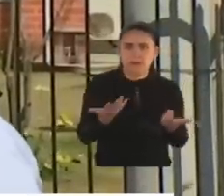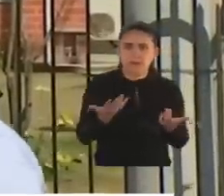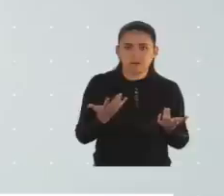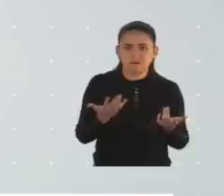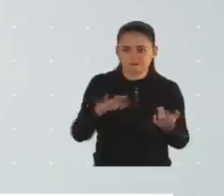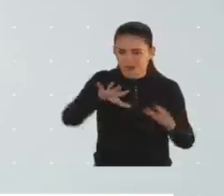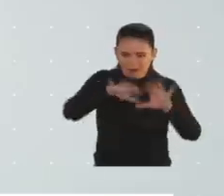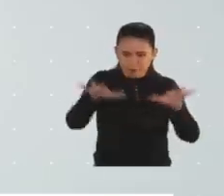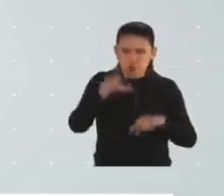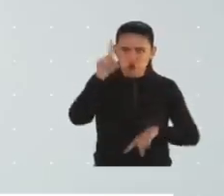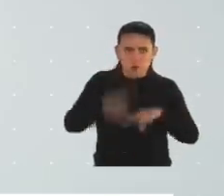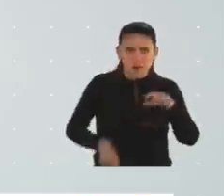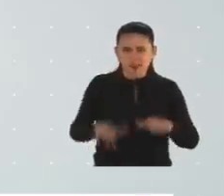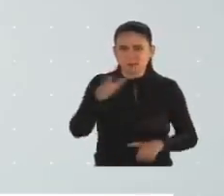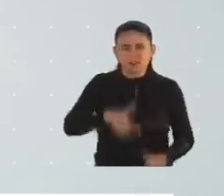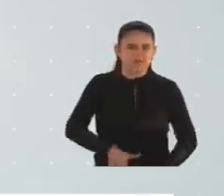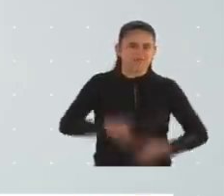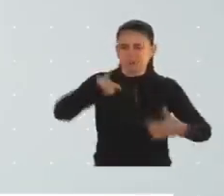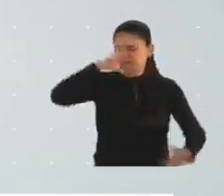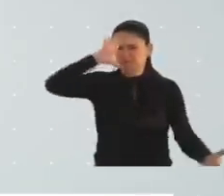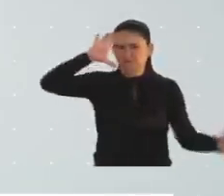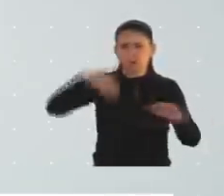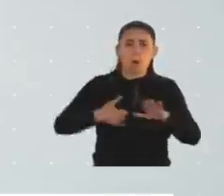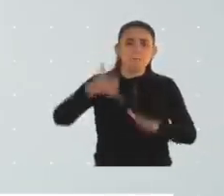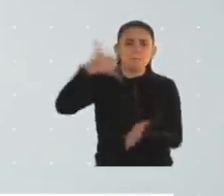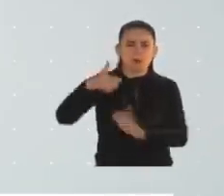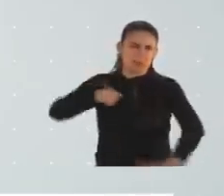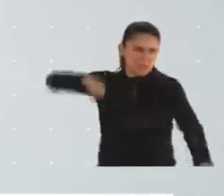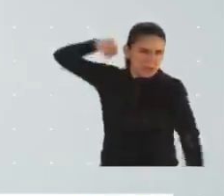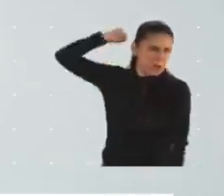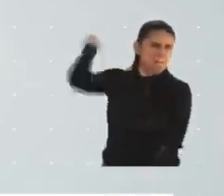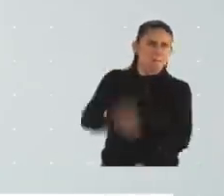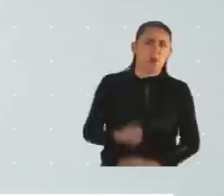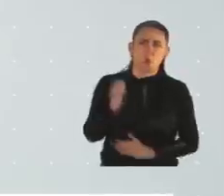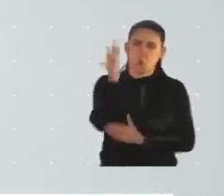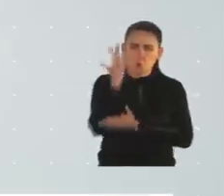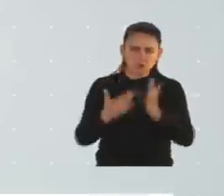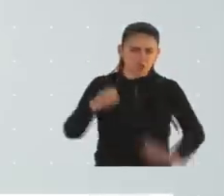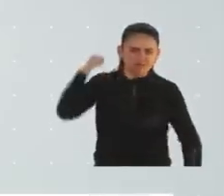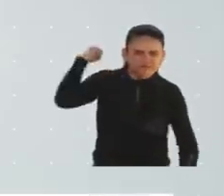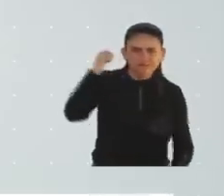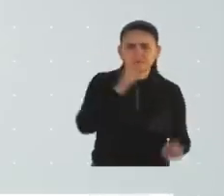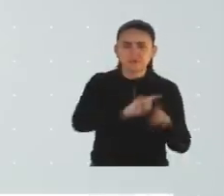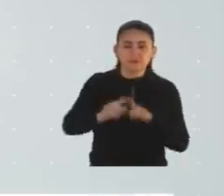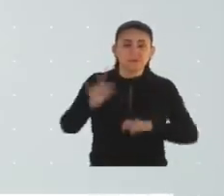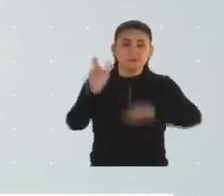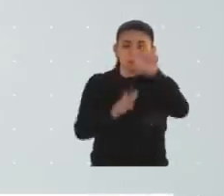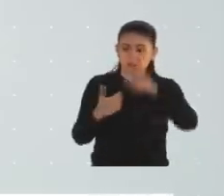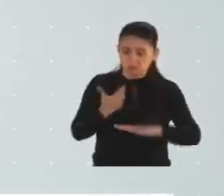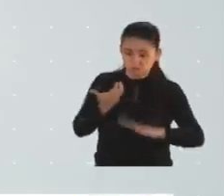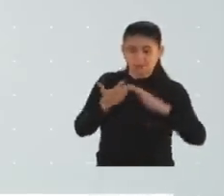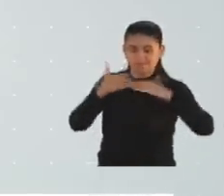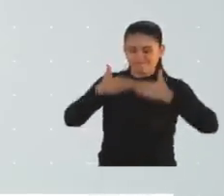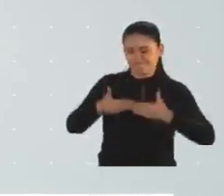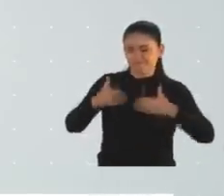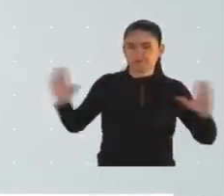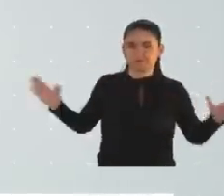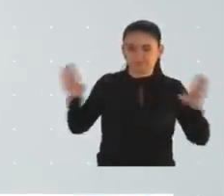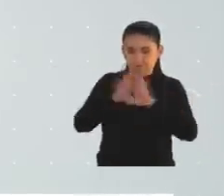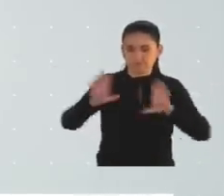del evento. Con botellas y armas cortopunzantes, ciudadanos que no alcanzaron a ingresar al